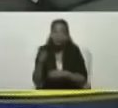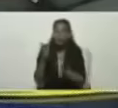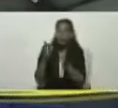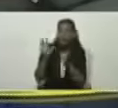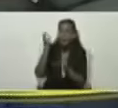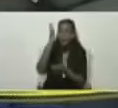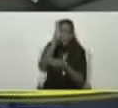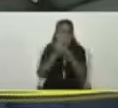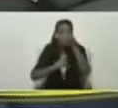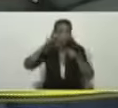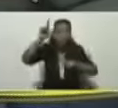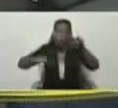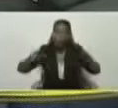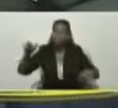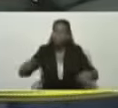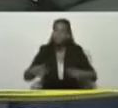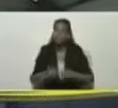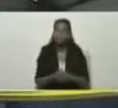pie.